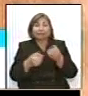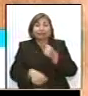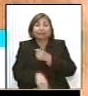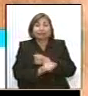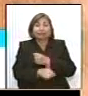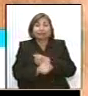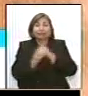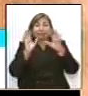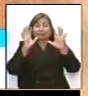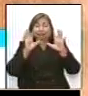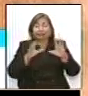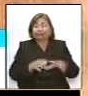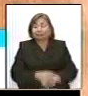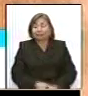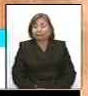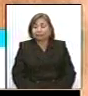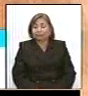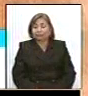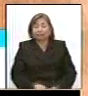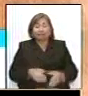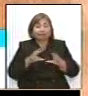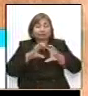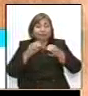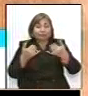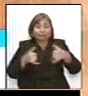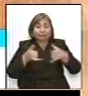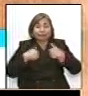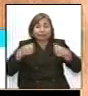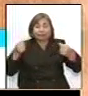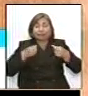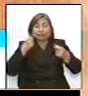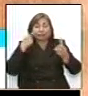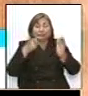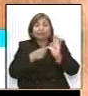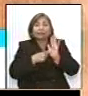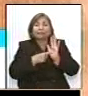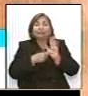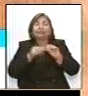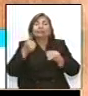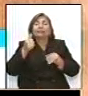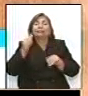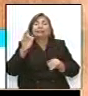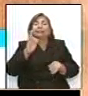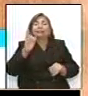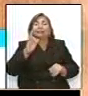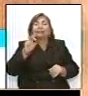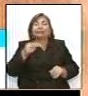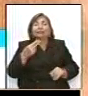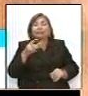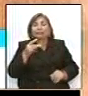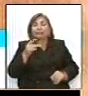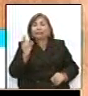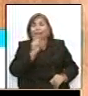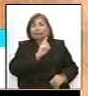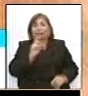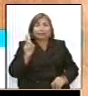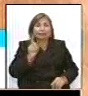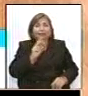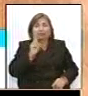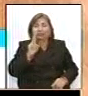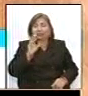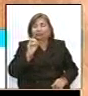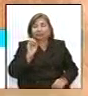deportistas, porque esa foto correspondía al 10 de febrero del 2018 y no al 20 de